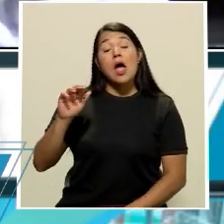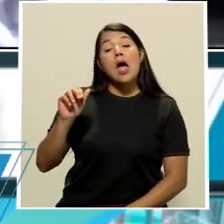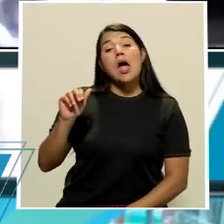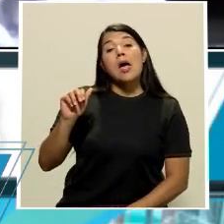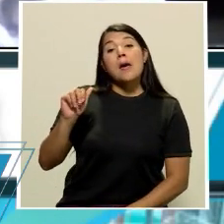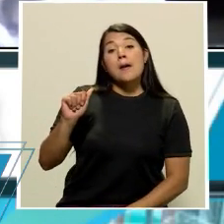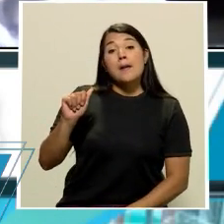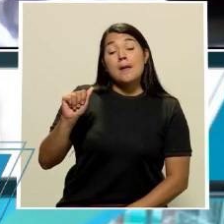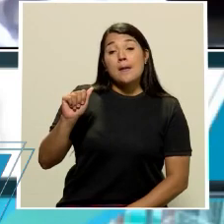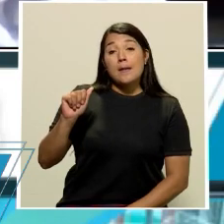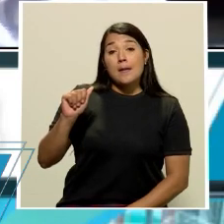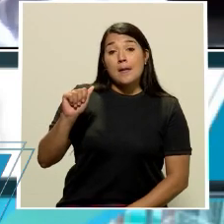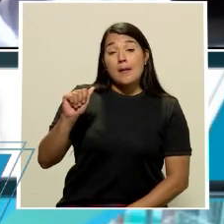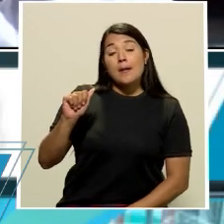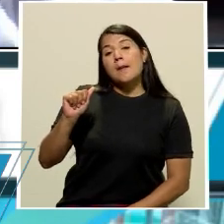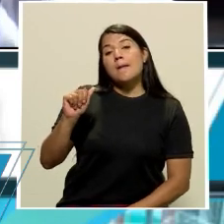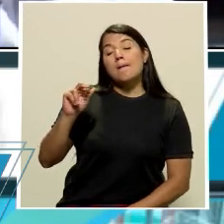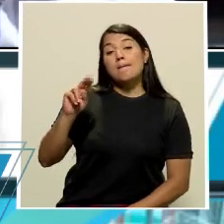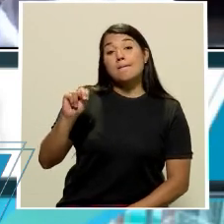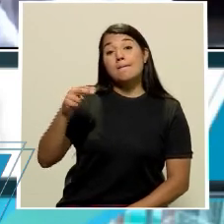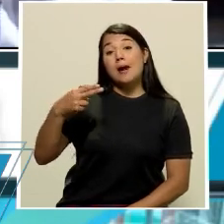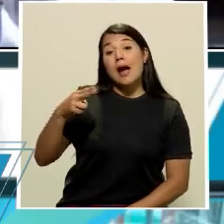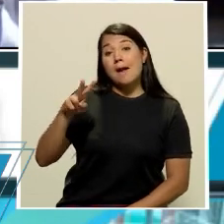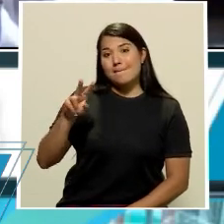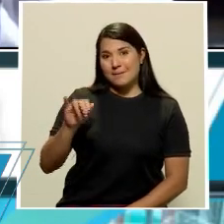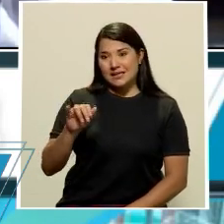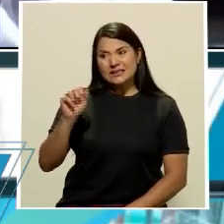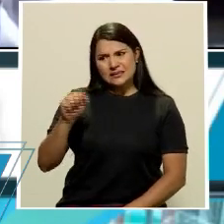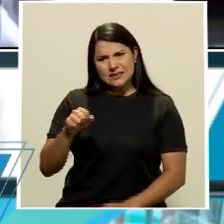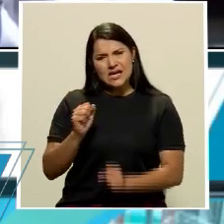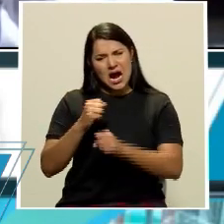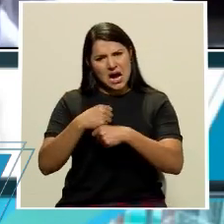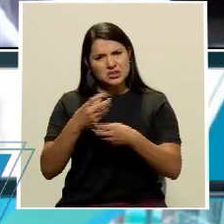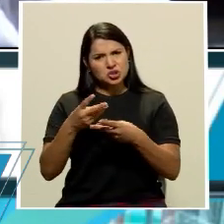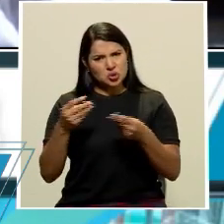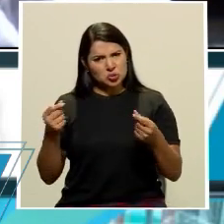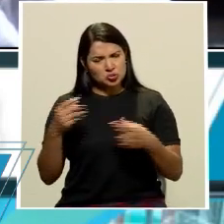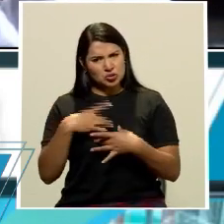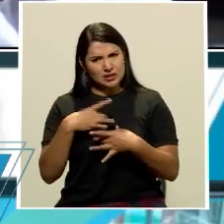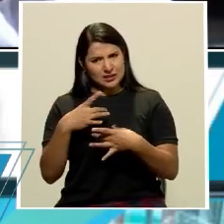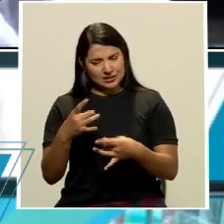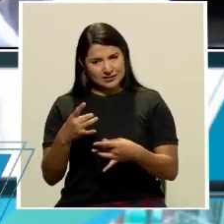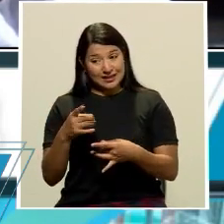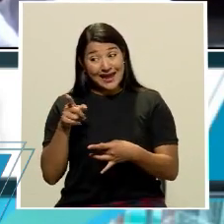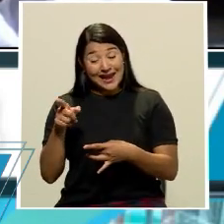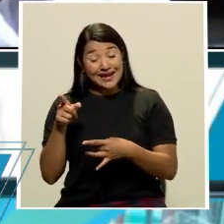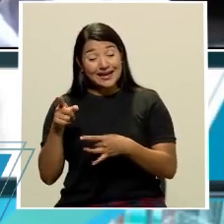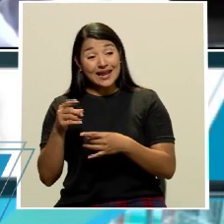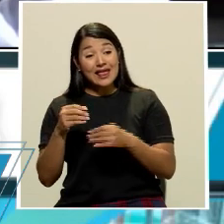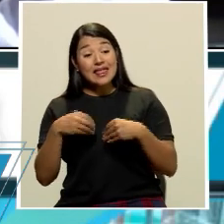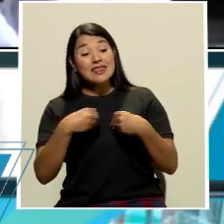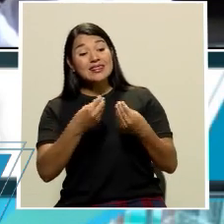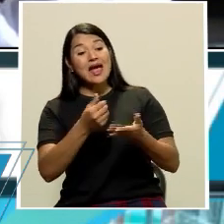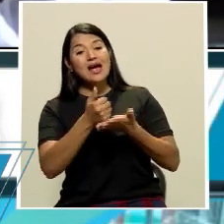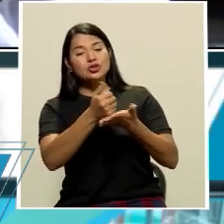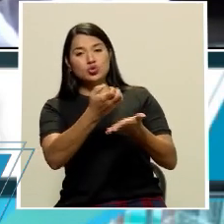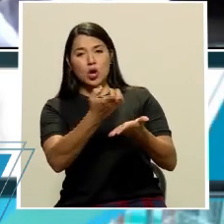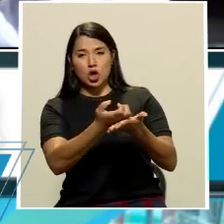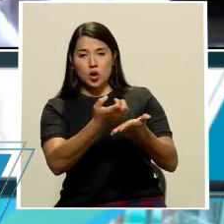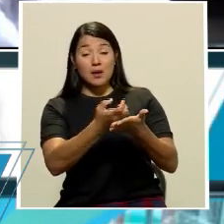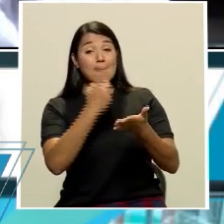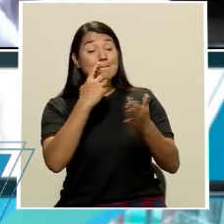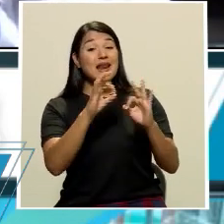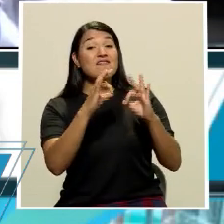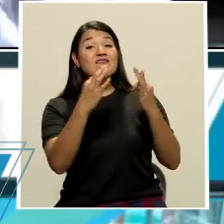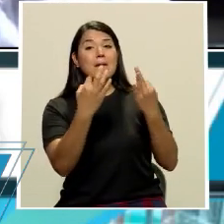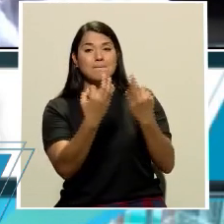hecho una modificación interesante. El Bambi entrega bonos de vivienda a las familias que tienen más de 5 miembros,